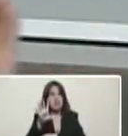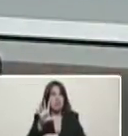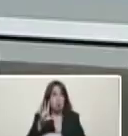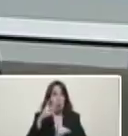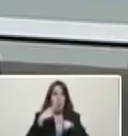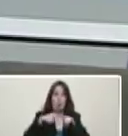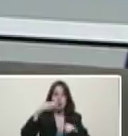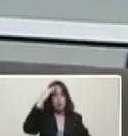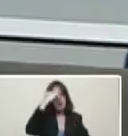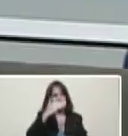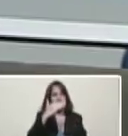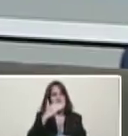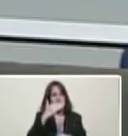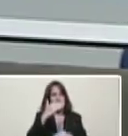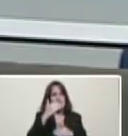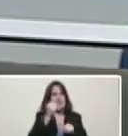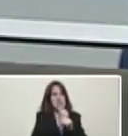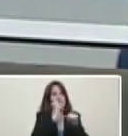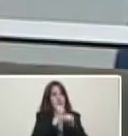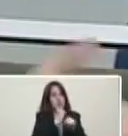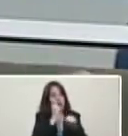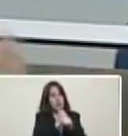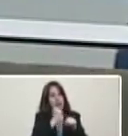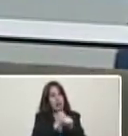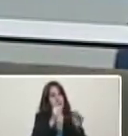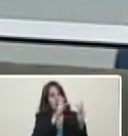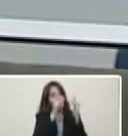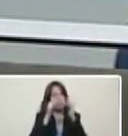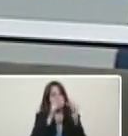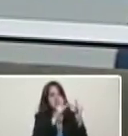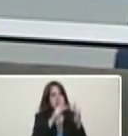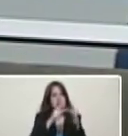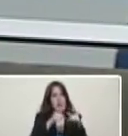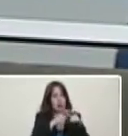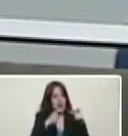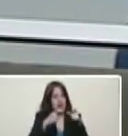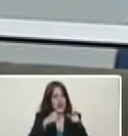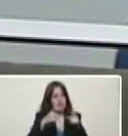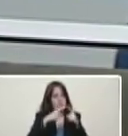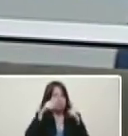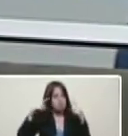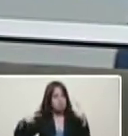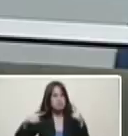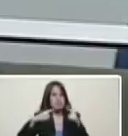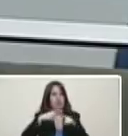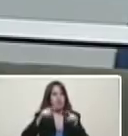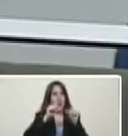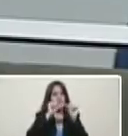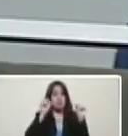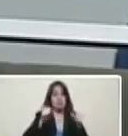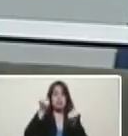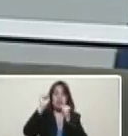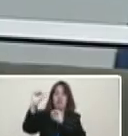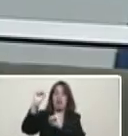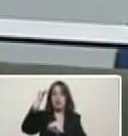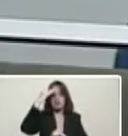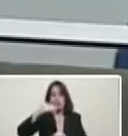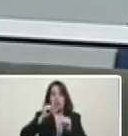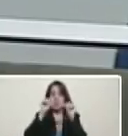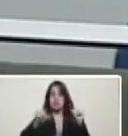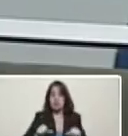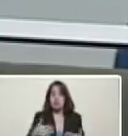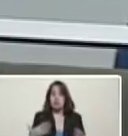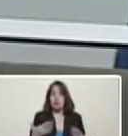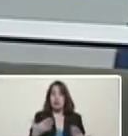compañeros militares estamos trabajando también la reparación de tarjetas electrónicas para el sistema de defensa. Entonces la propuesta